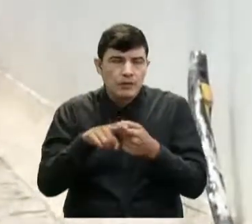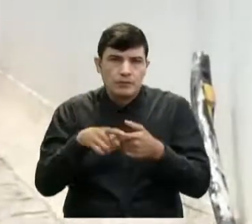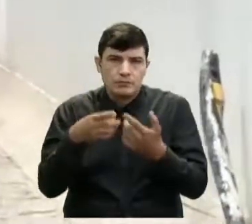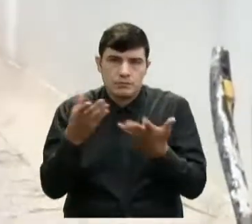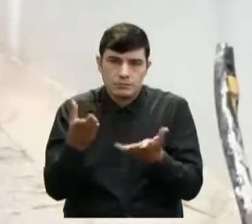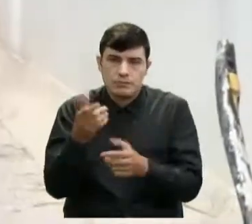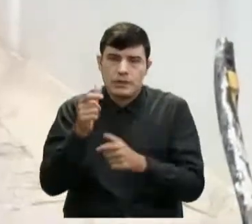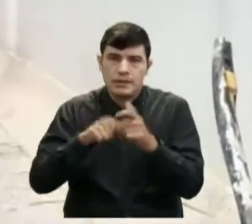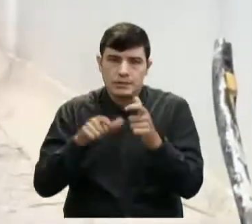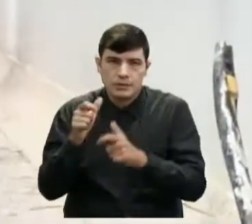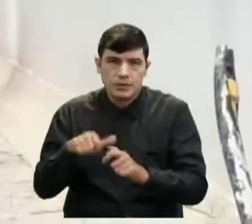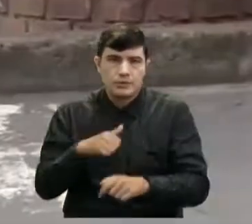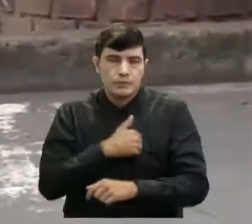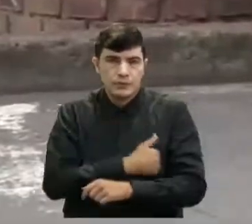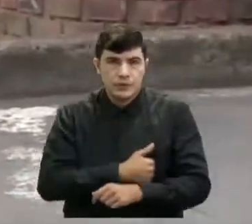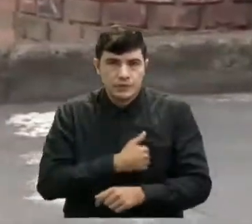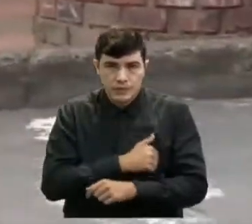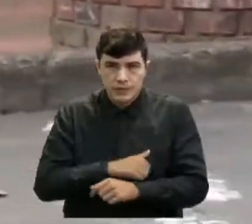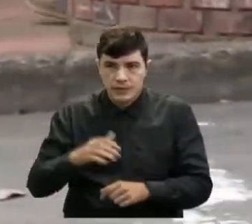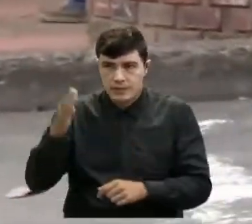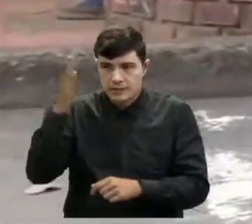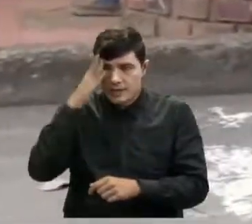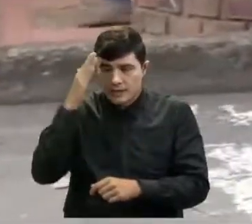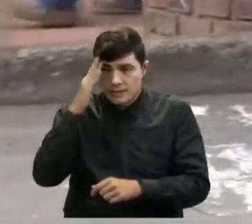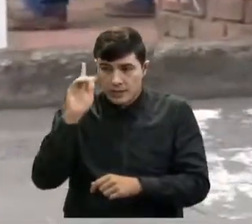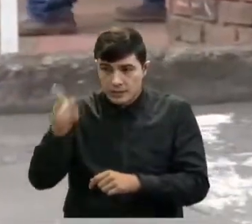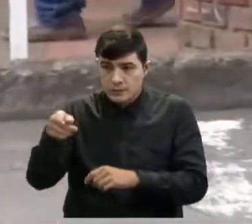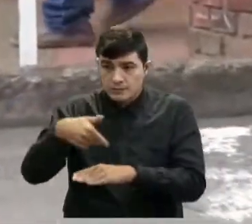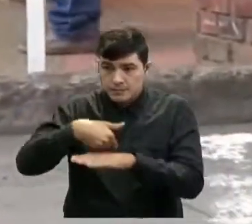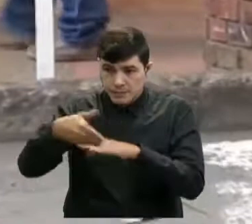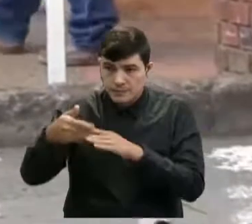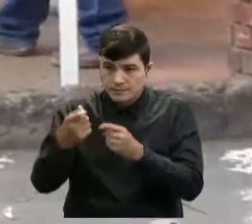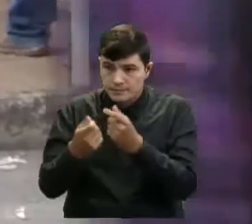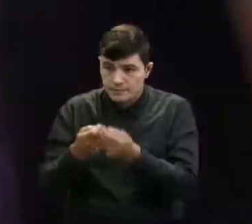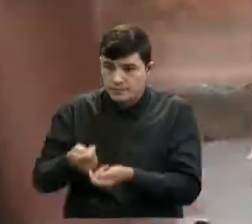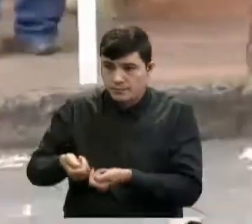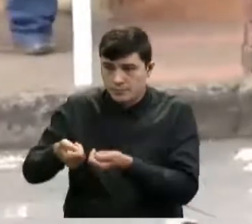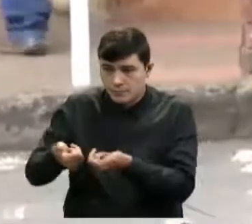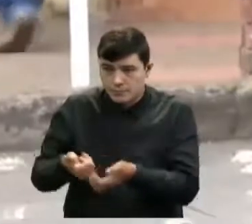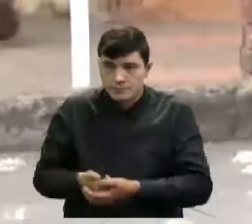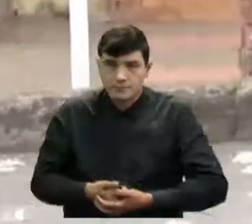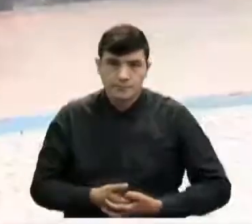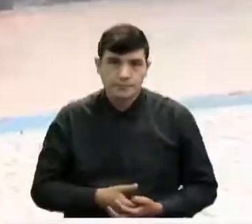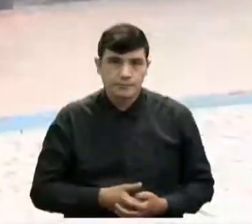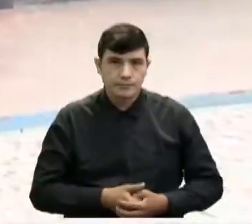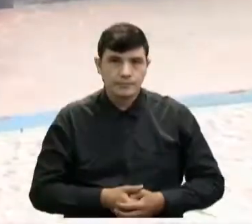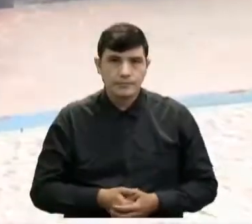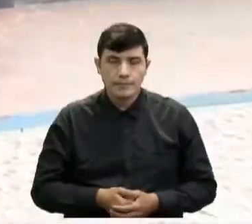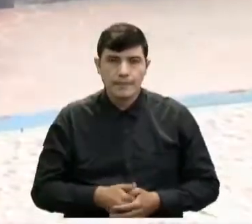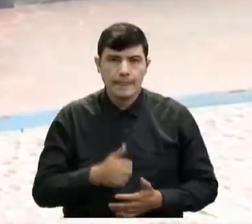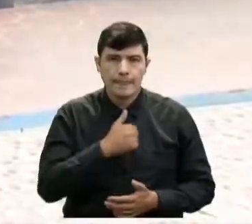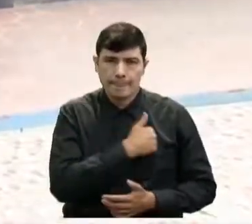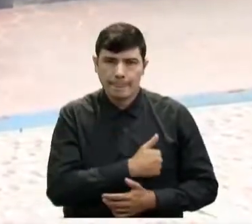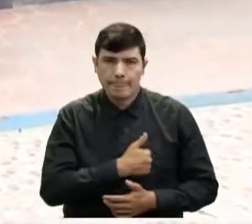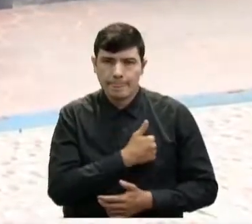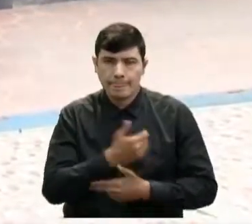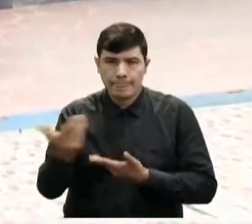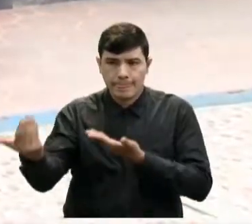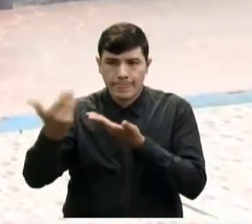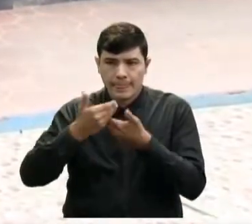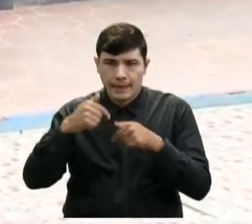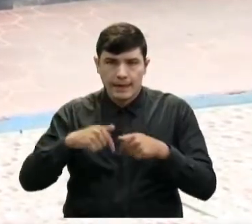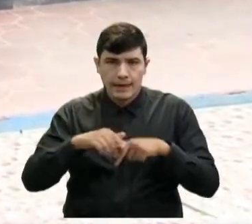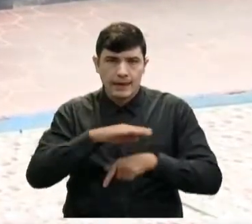que esas personas por alguna circunstancia queden por fuera del programa al no reclamar sus mesadas por favor acercarse a la alcaldía